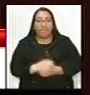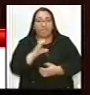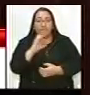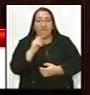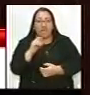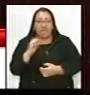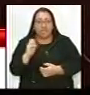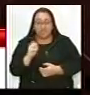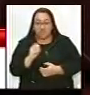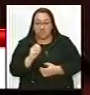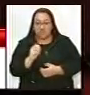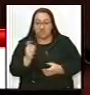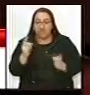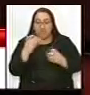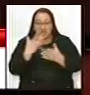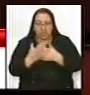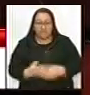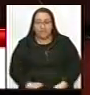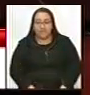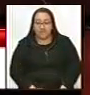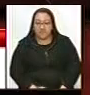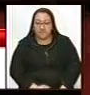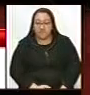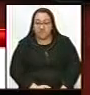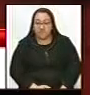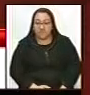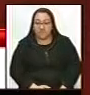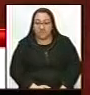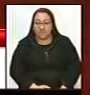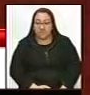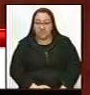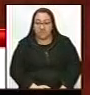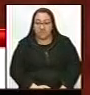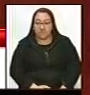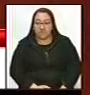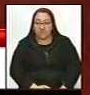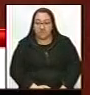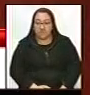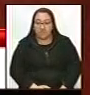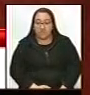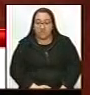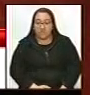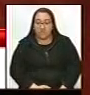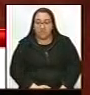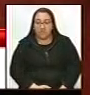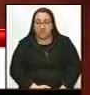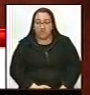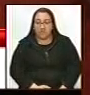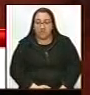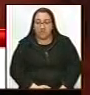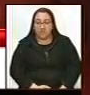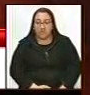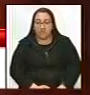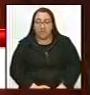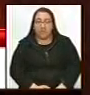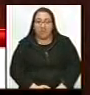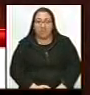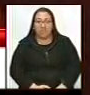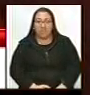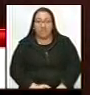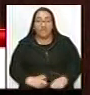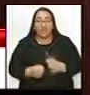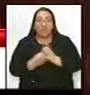mandolina chávez gracias señor presidente entonces este es el modelo conceptual